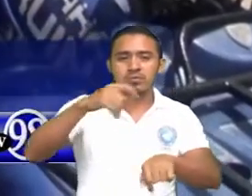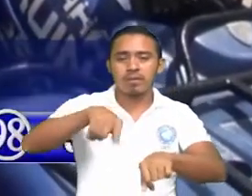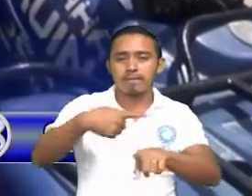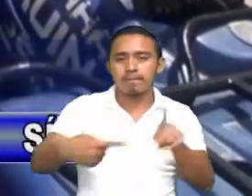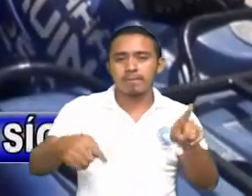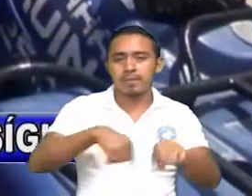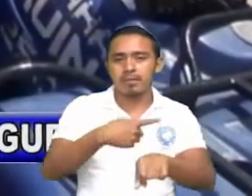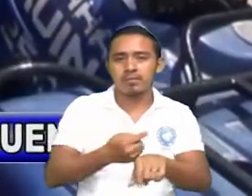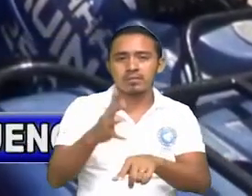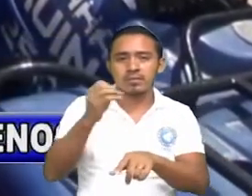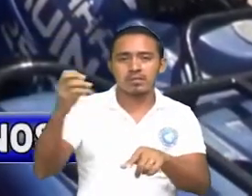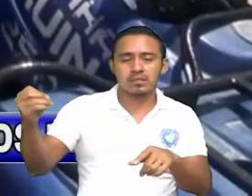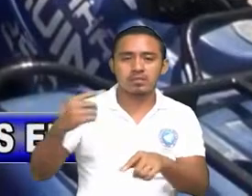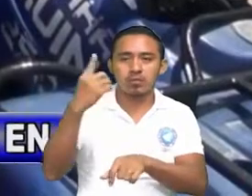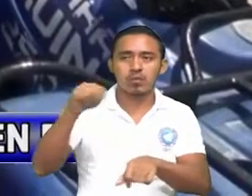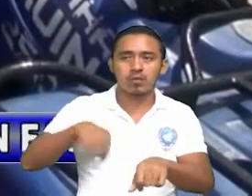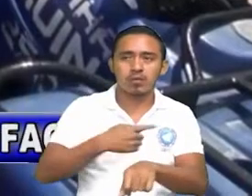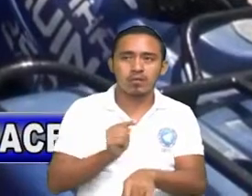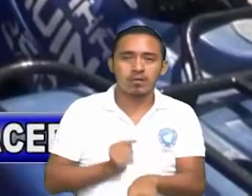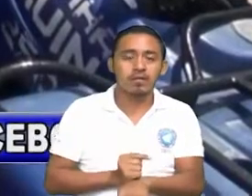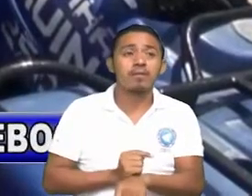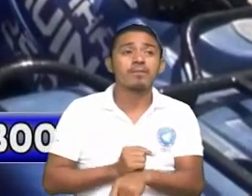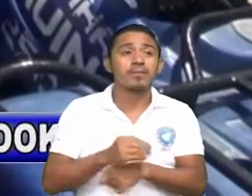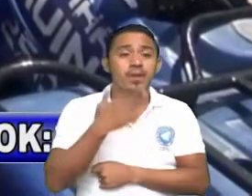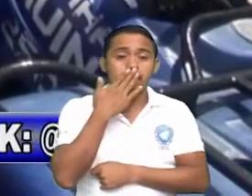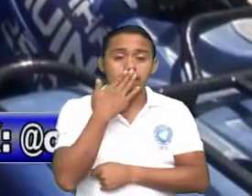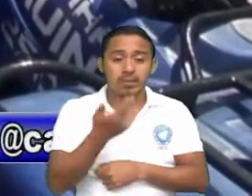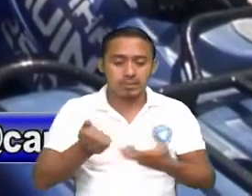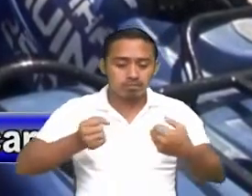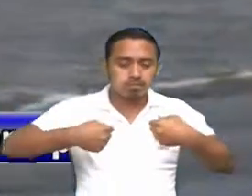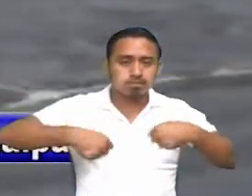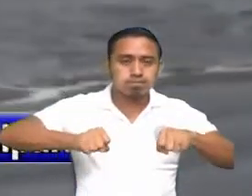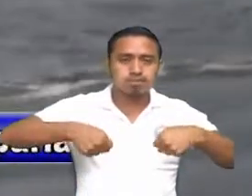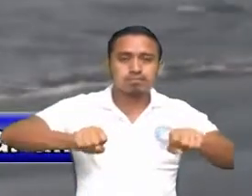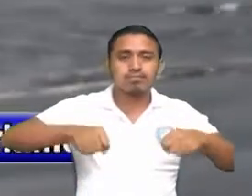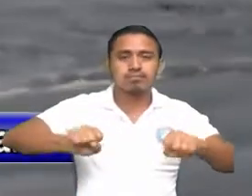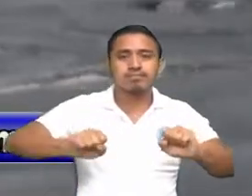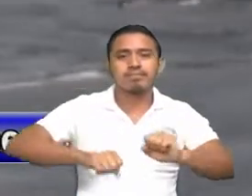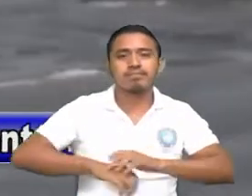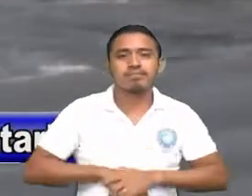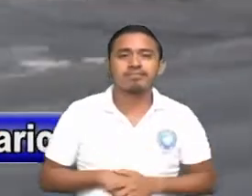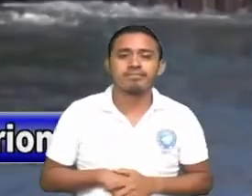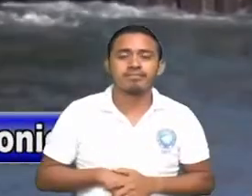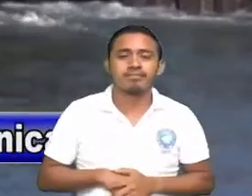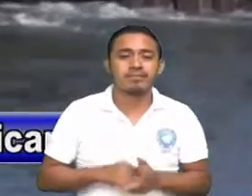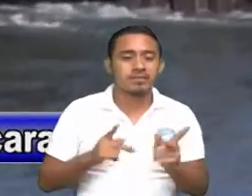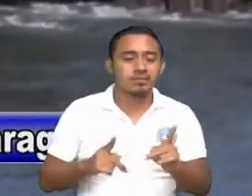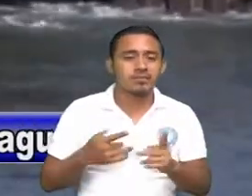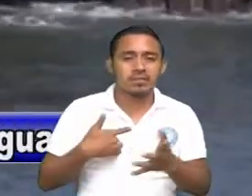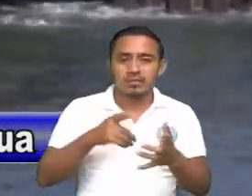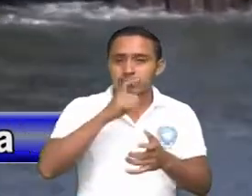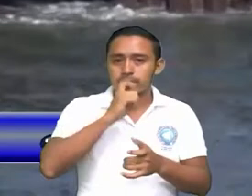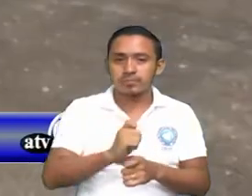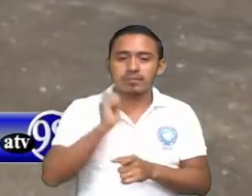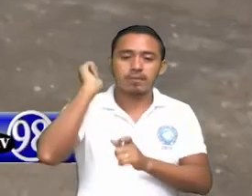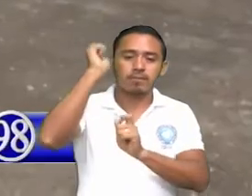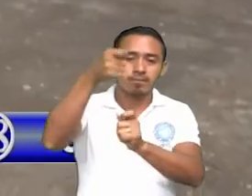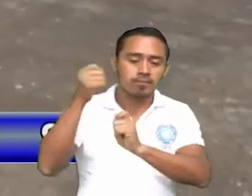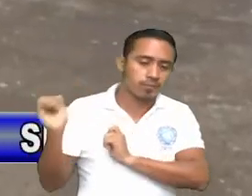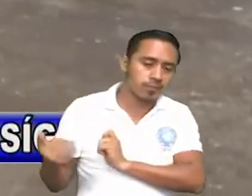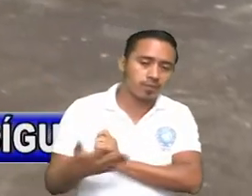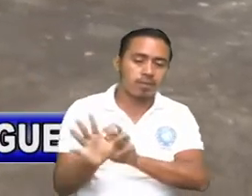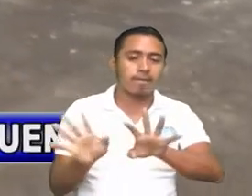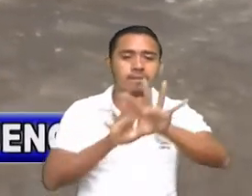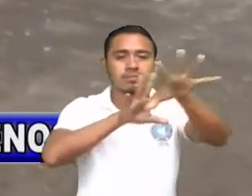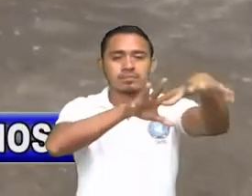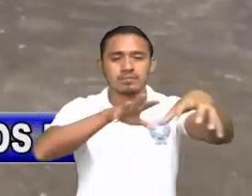500 córdobas la hora y pues como puedes ver tenemos buenas motos para prestar un buen servicio. Quienes realizan la pesca artesanal y adentrarse al océano,